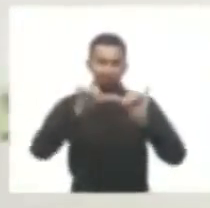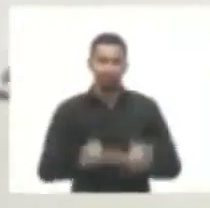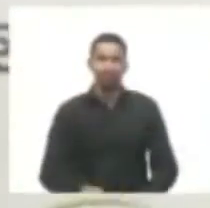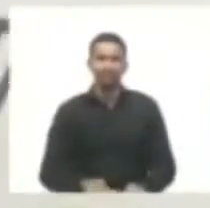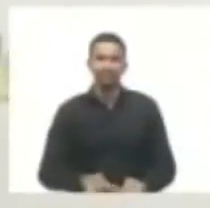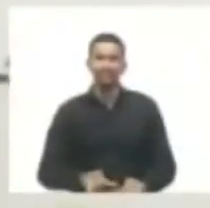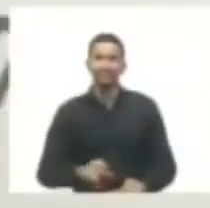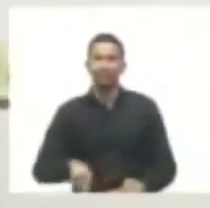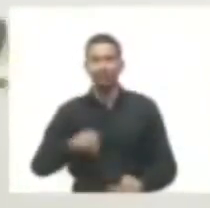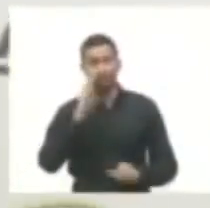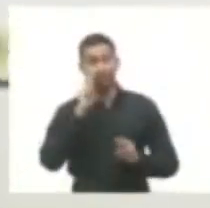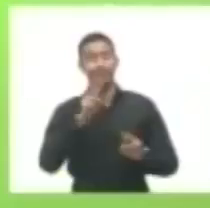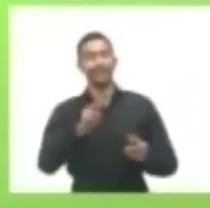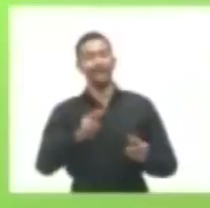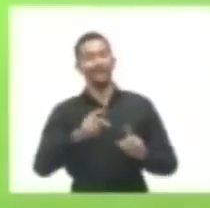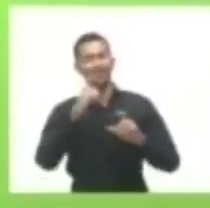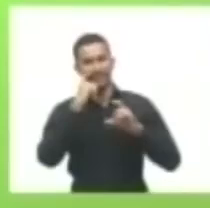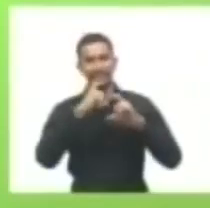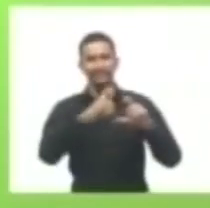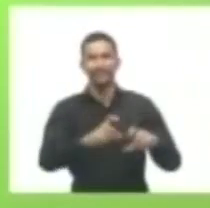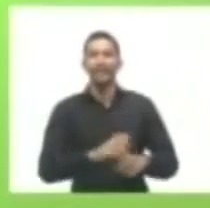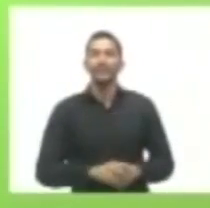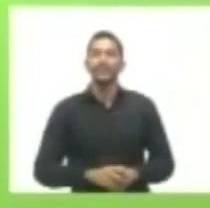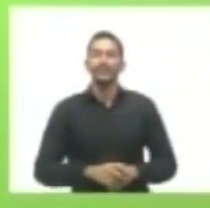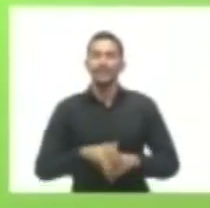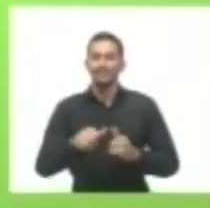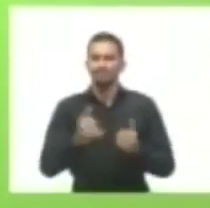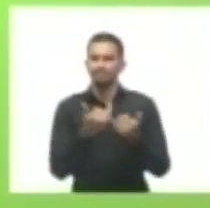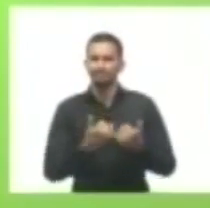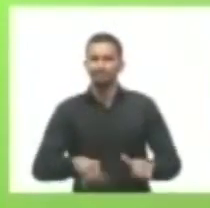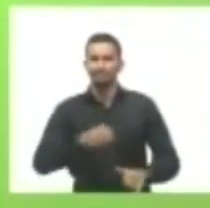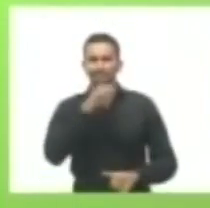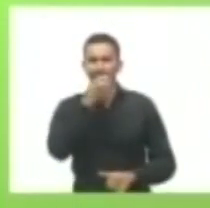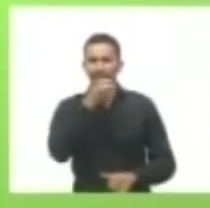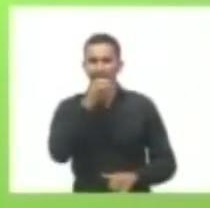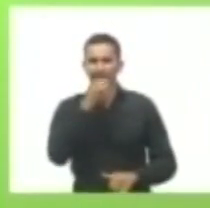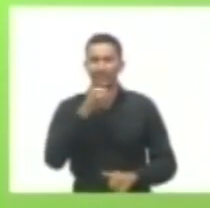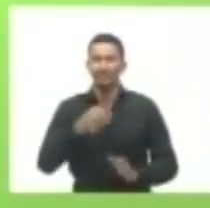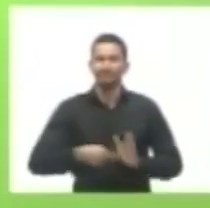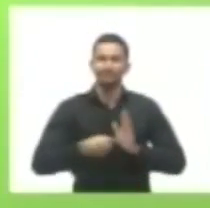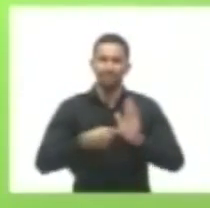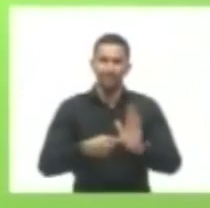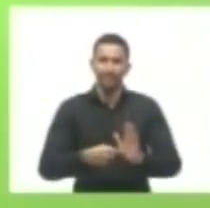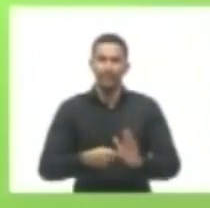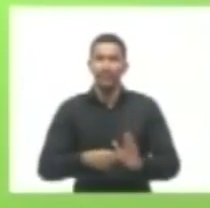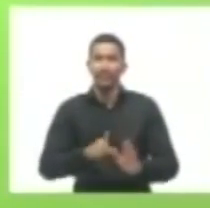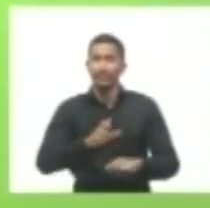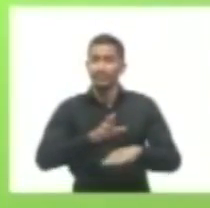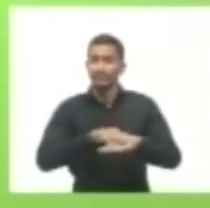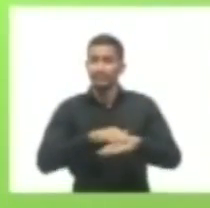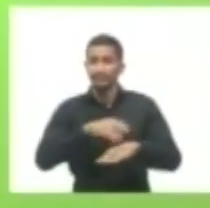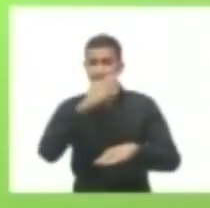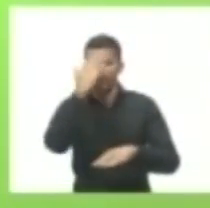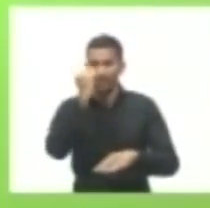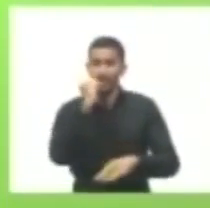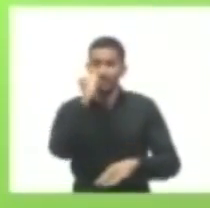de todos. Y hasta aquí las noticias del entretenimiento. No olviden nuestra